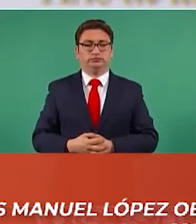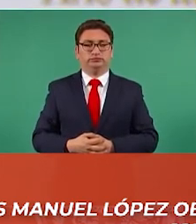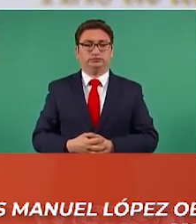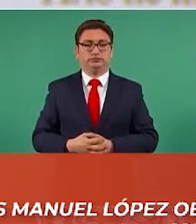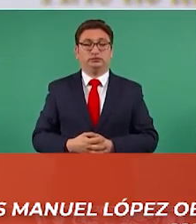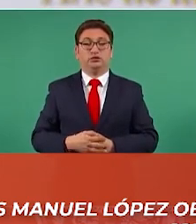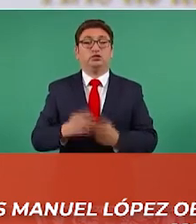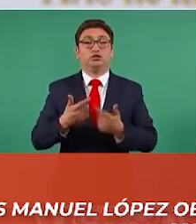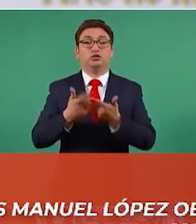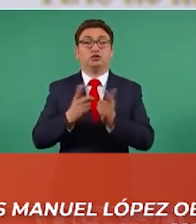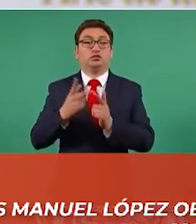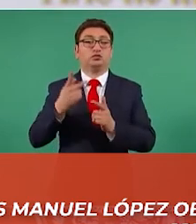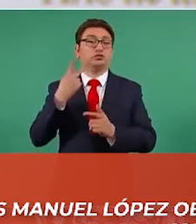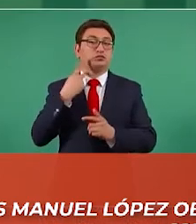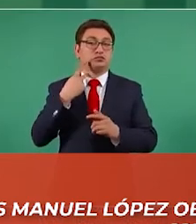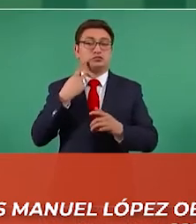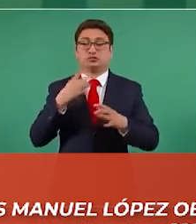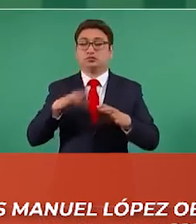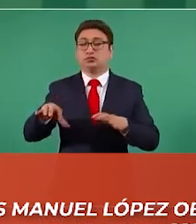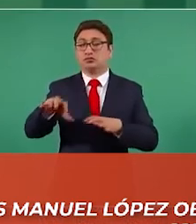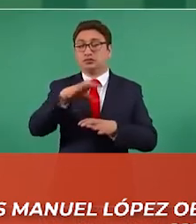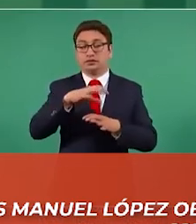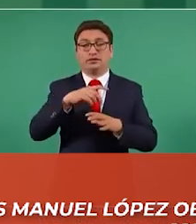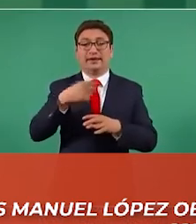de los partidos que ahora son de oposición.